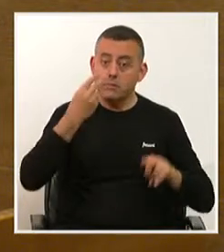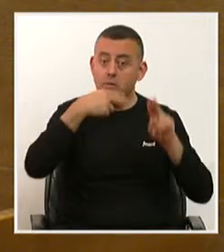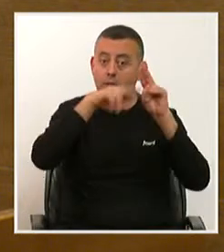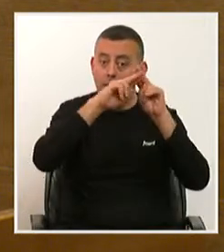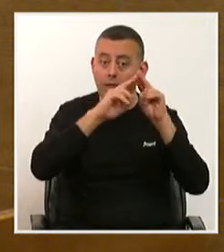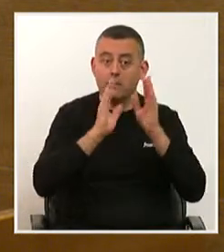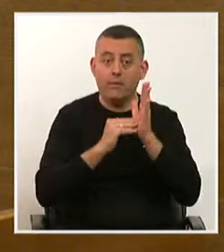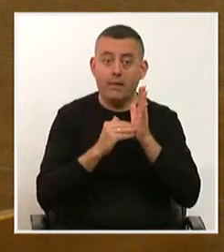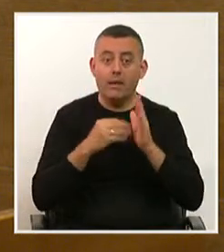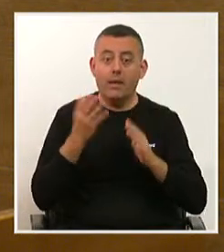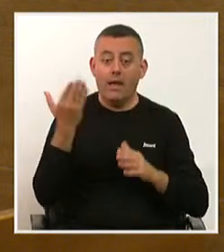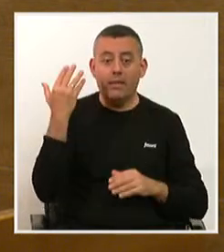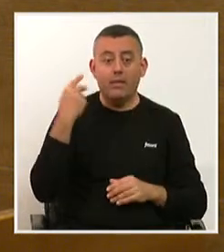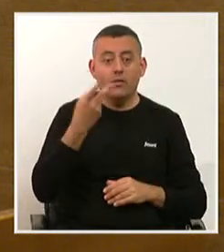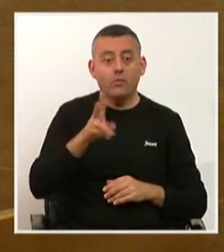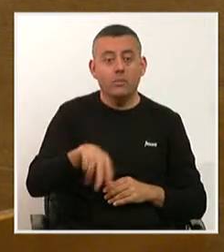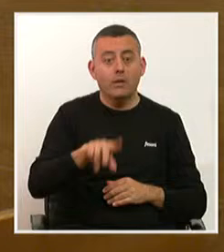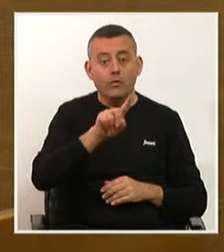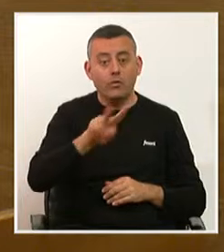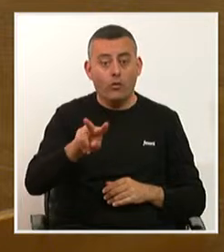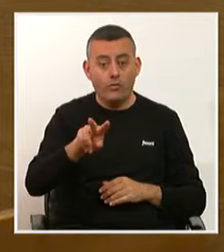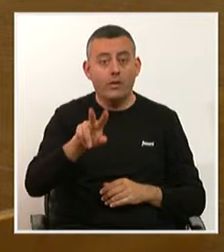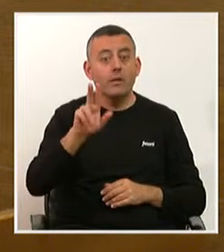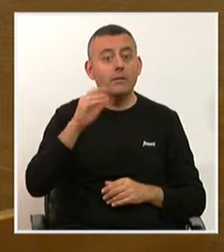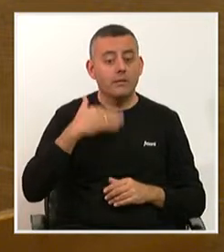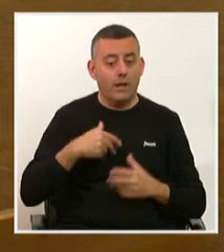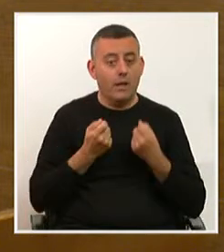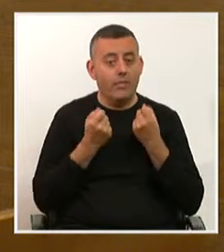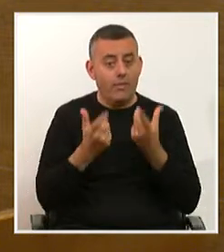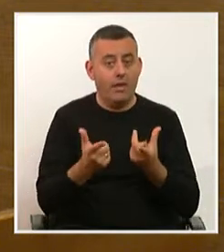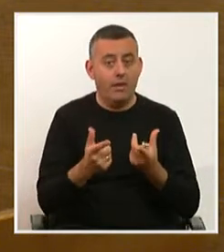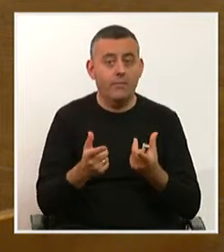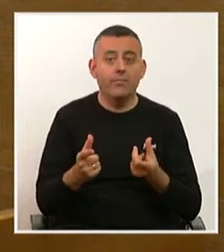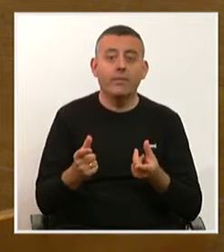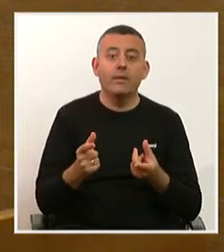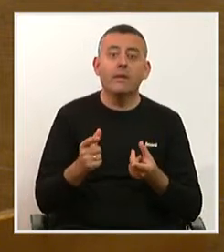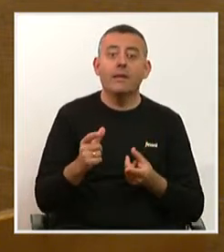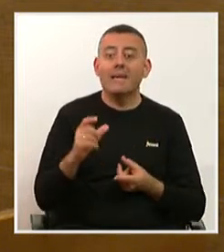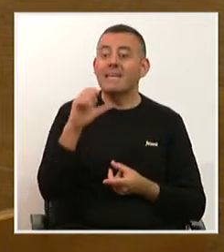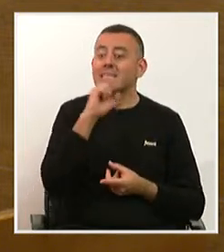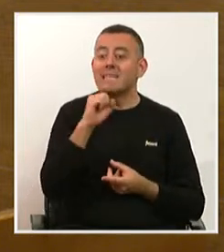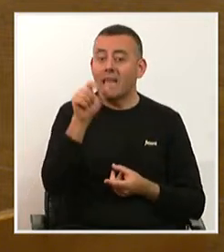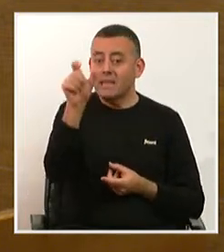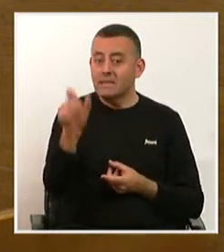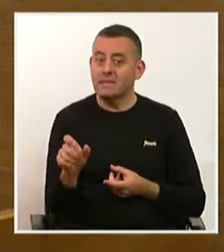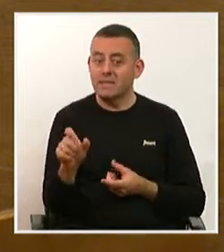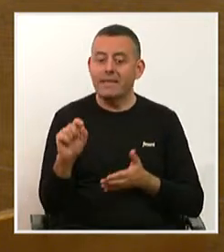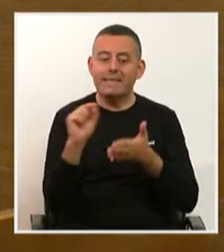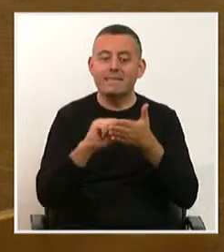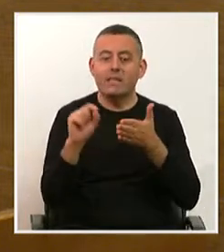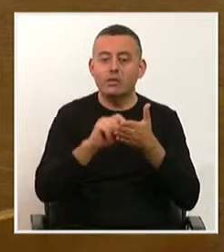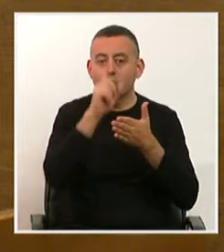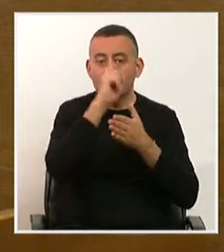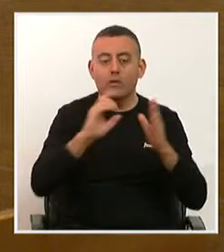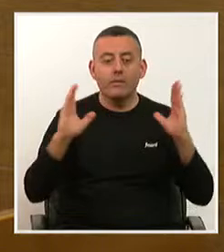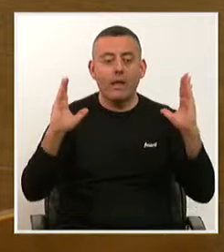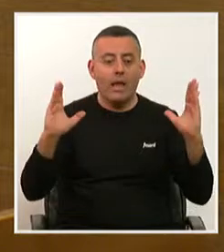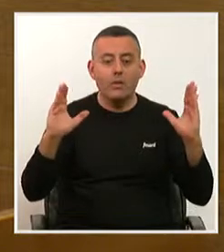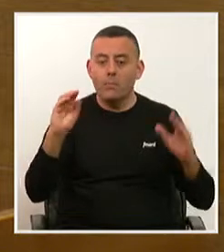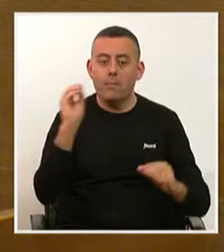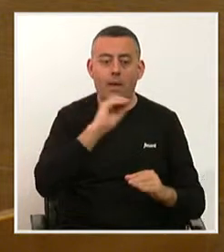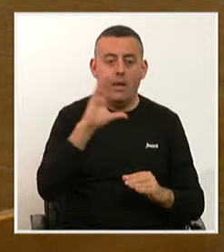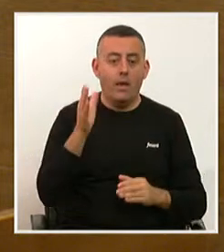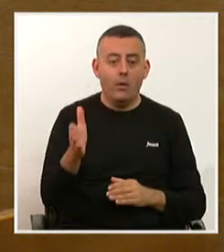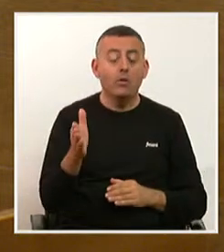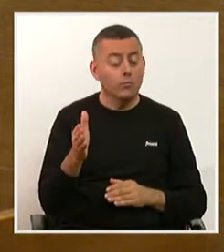la nomar a vic Andrés estés escriptor del y el grup popular clar que rec la figura de